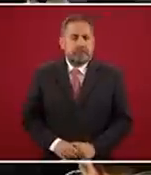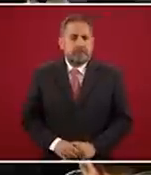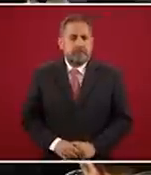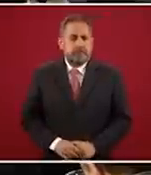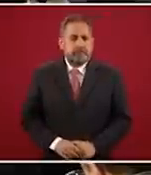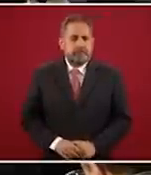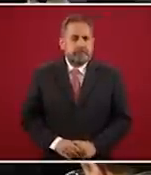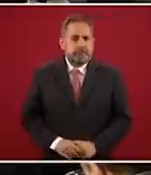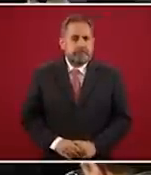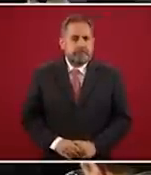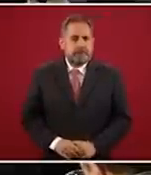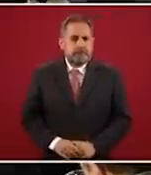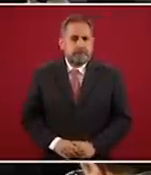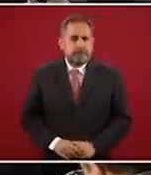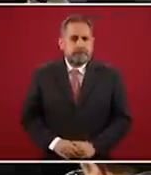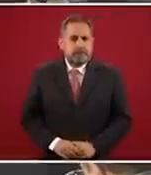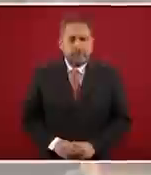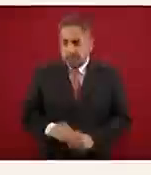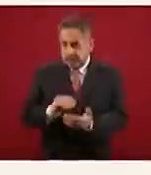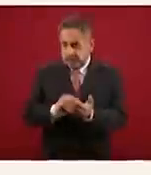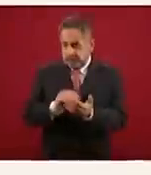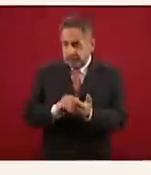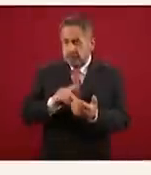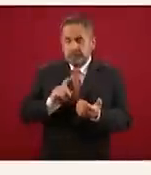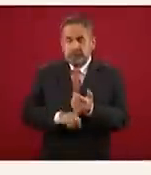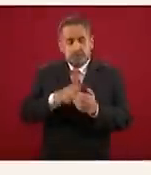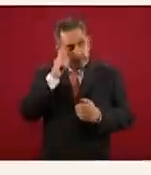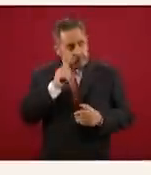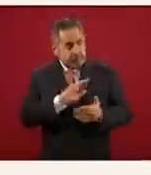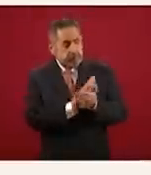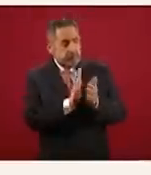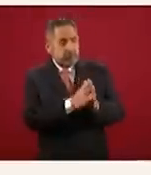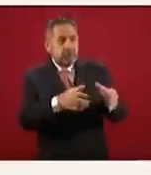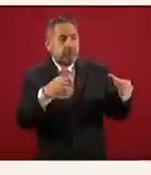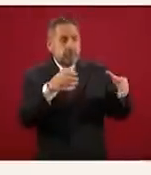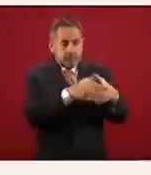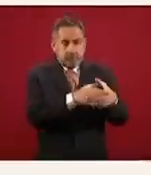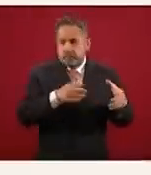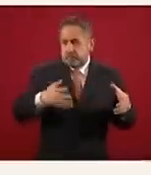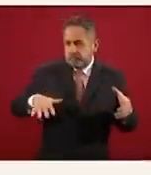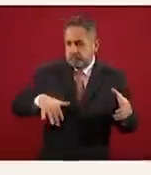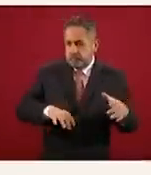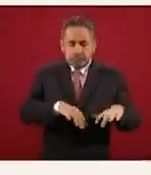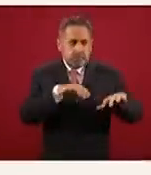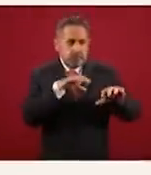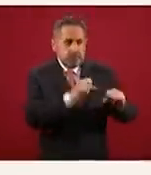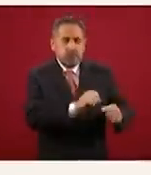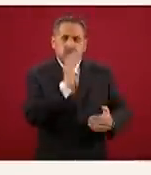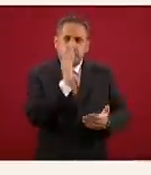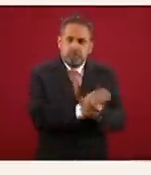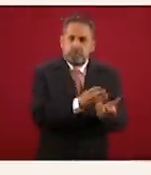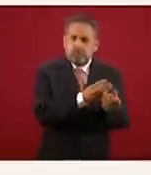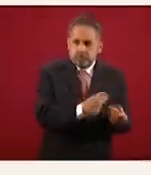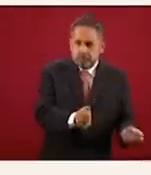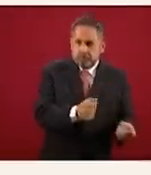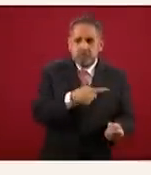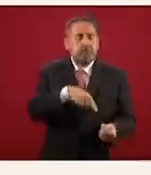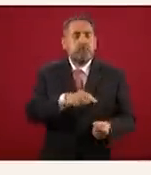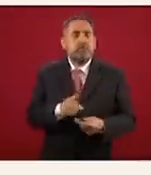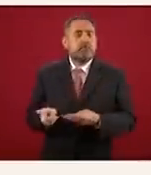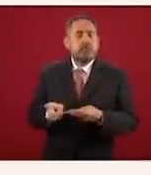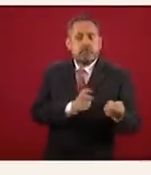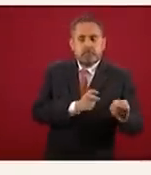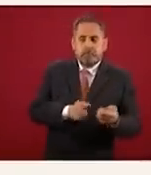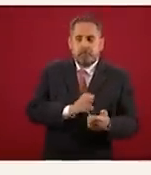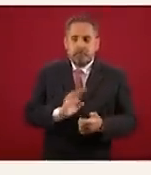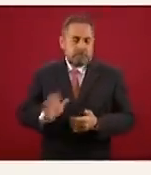Continuar con la integración de casos para inhabilitar células delictivas y empresas dedicadas al robo de hidrocarburos,